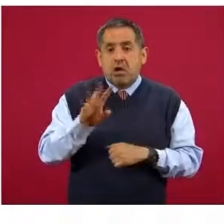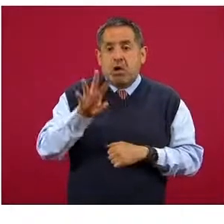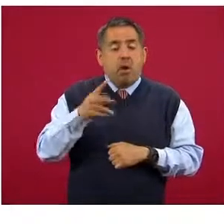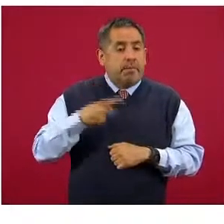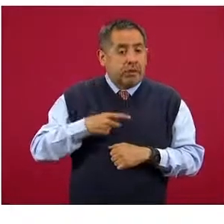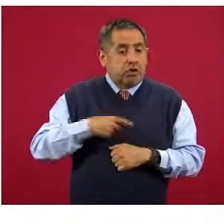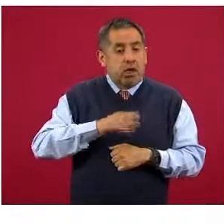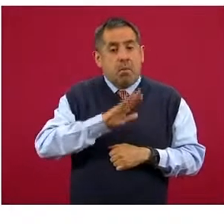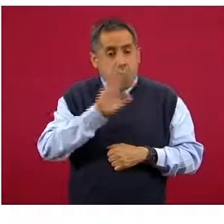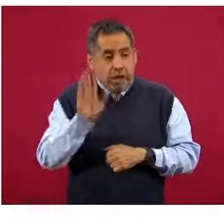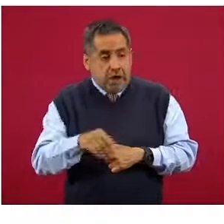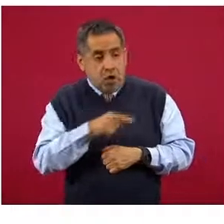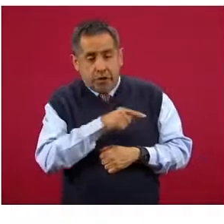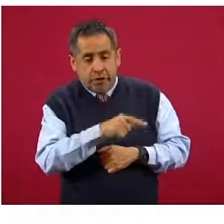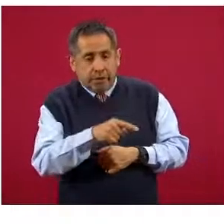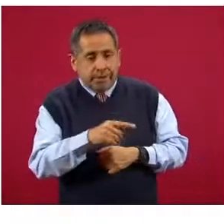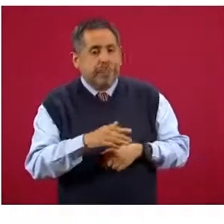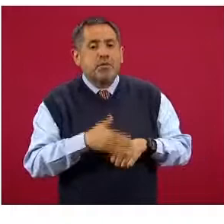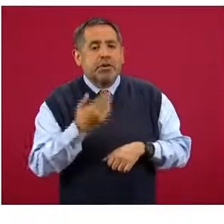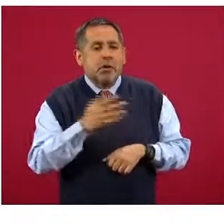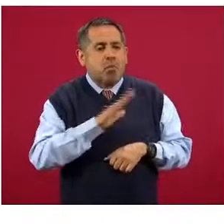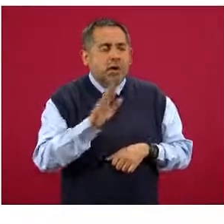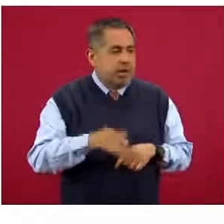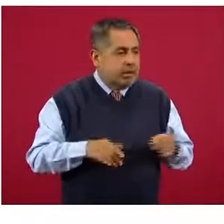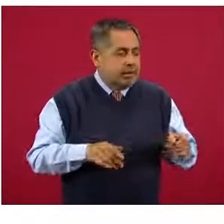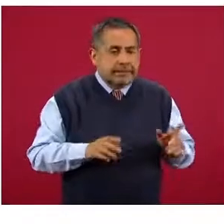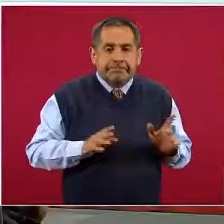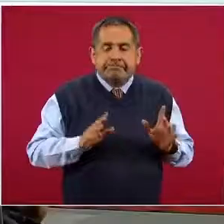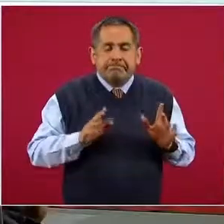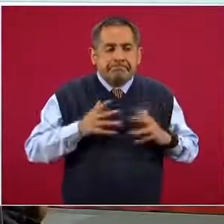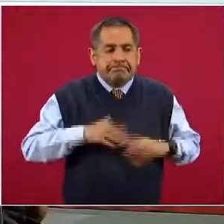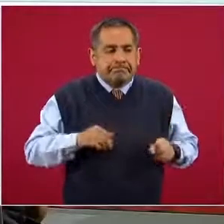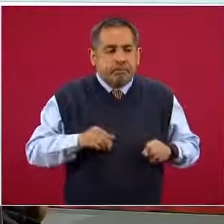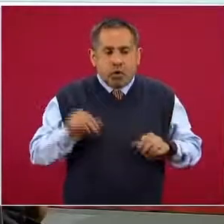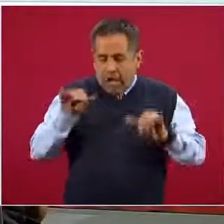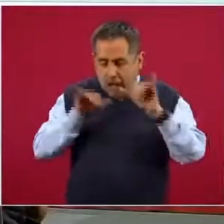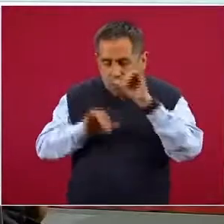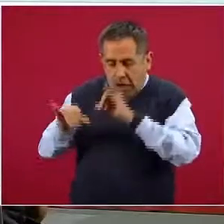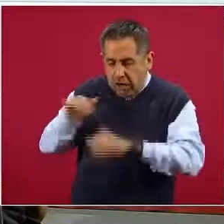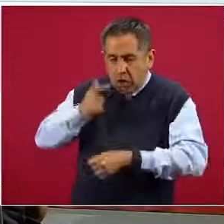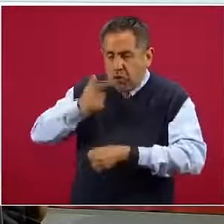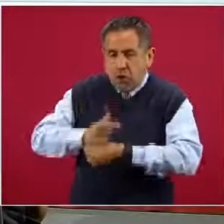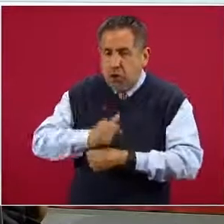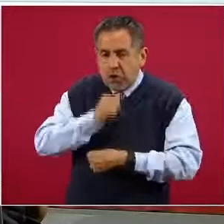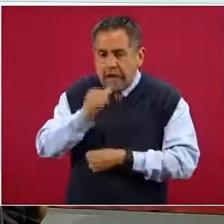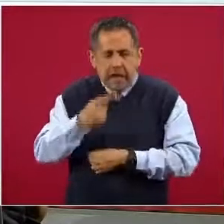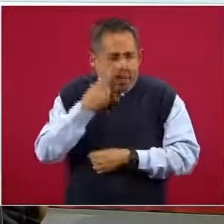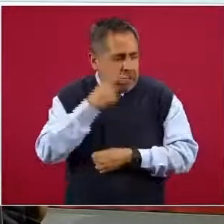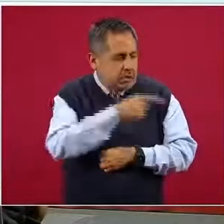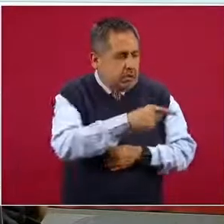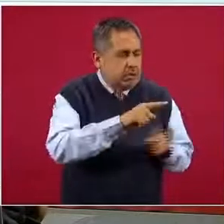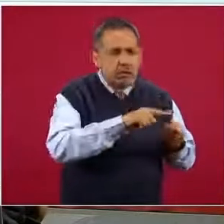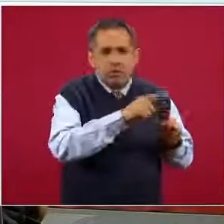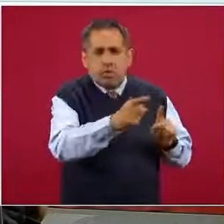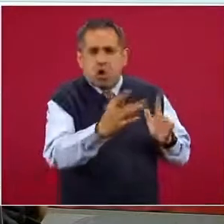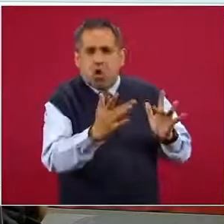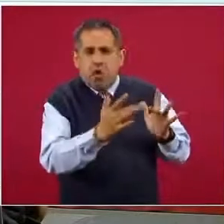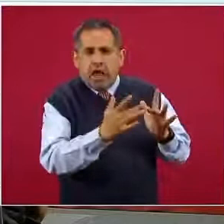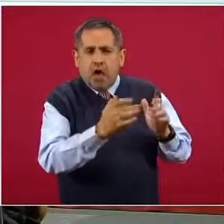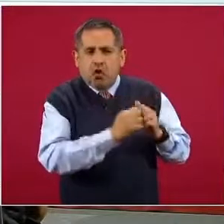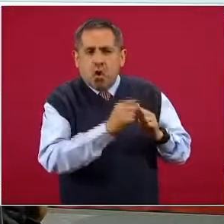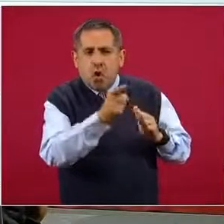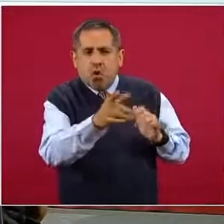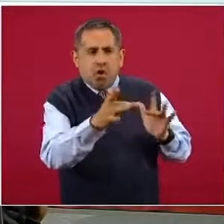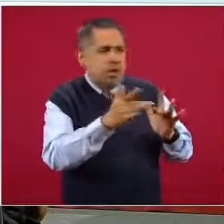2.634 defunciones que también se confirmaron por la vía de la asociación o